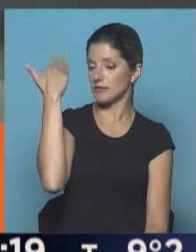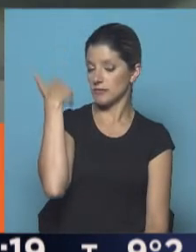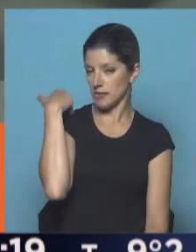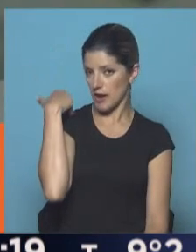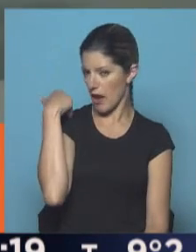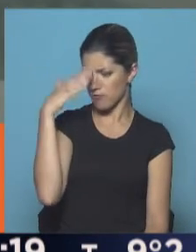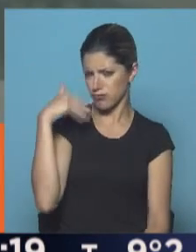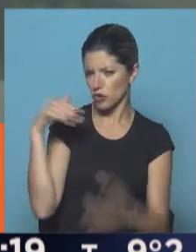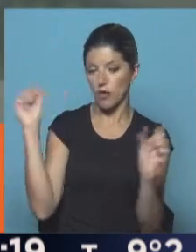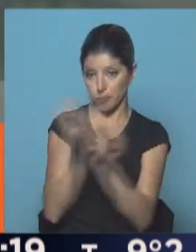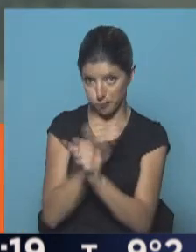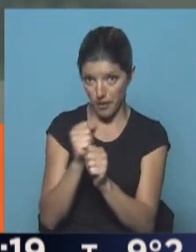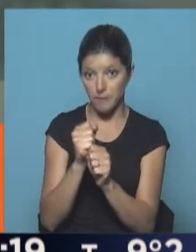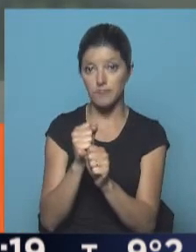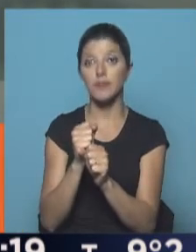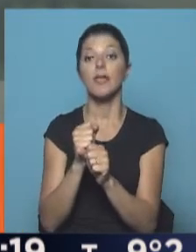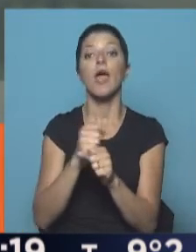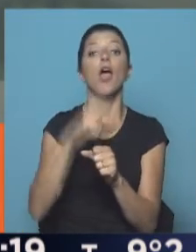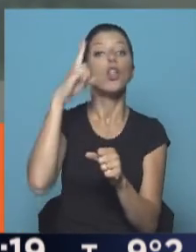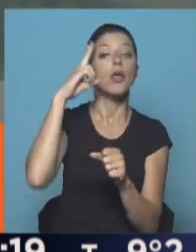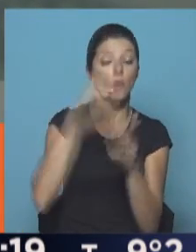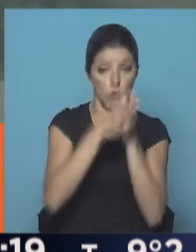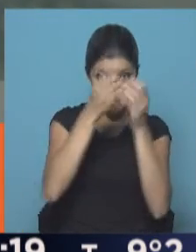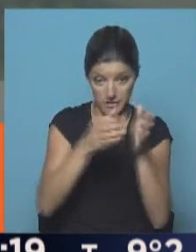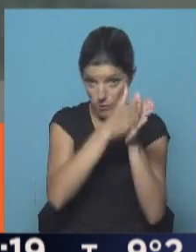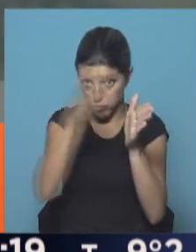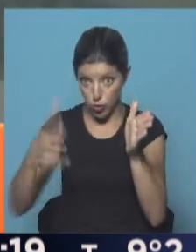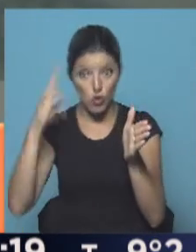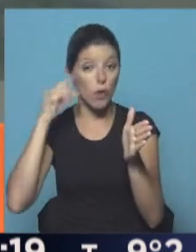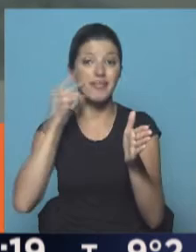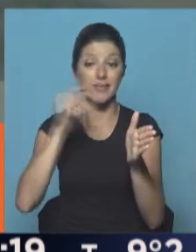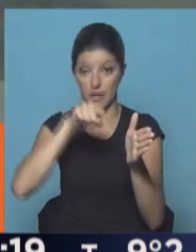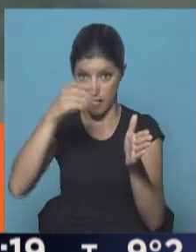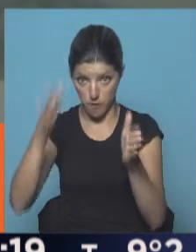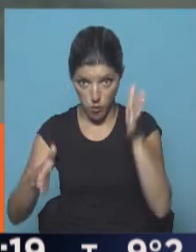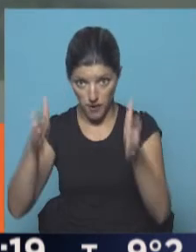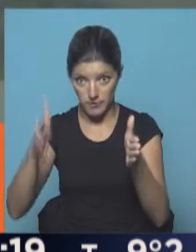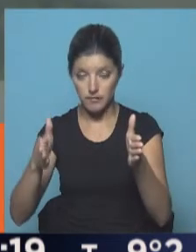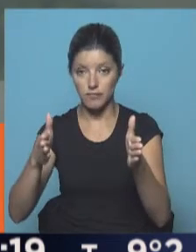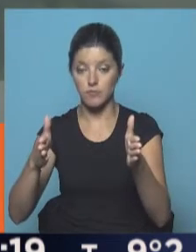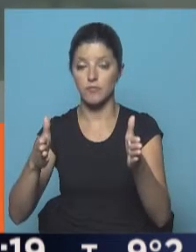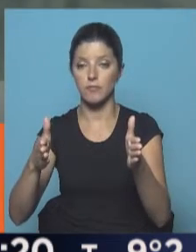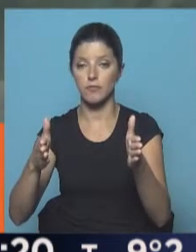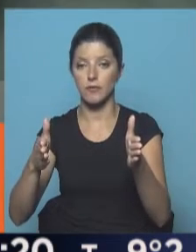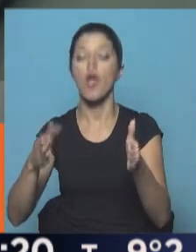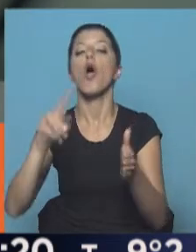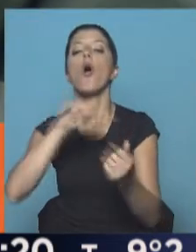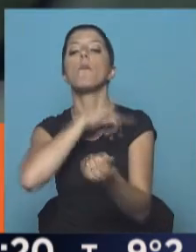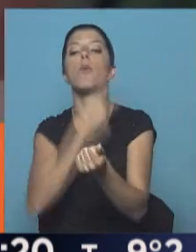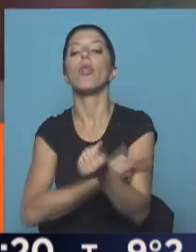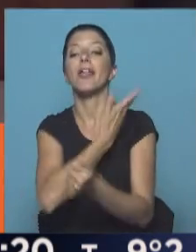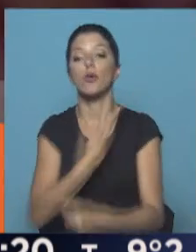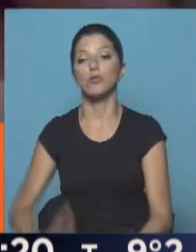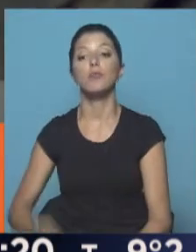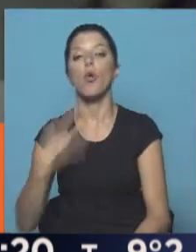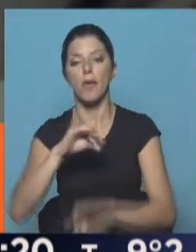que cada 90 días el Poder Ejecutivo, y esta fue una iniciativa del Frente Renovador, el Poder Ejecutivo debe hacer